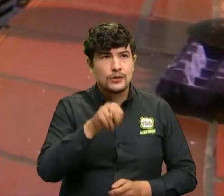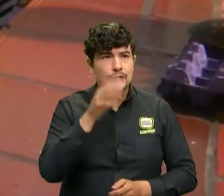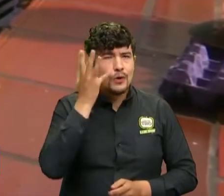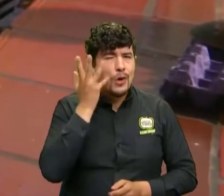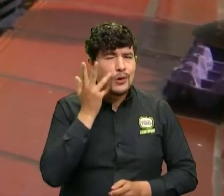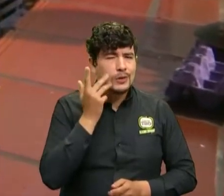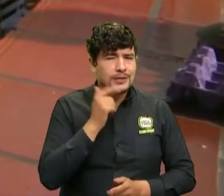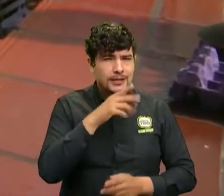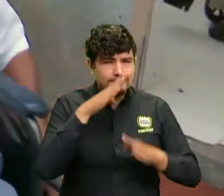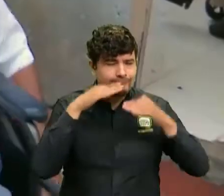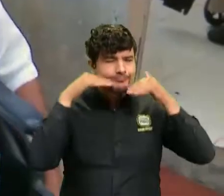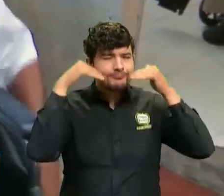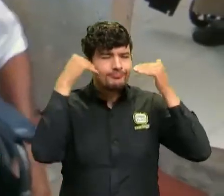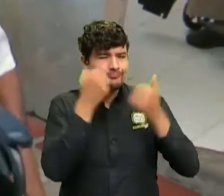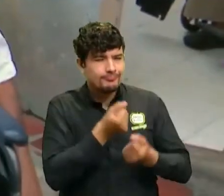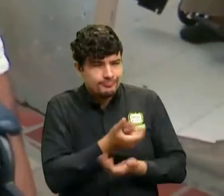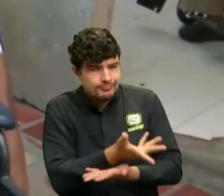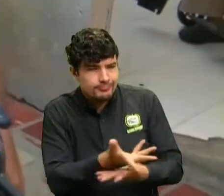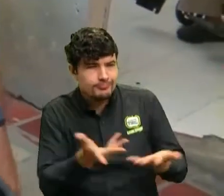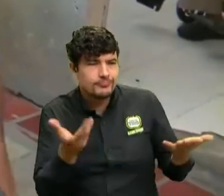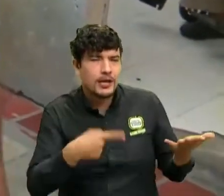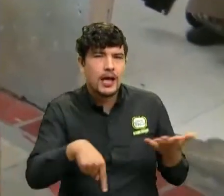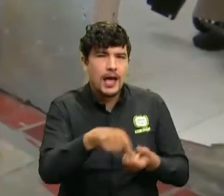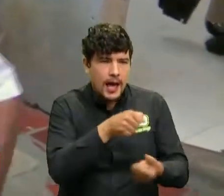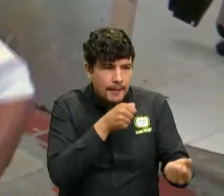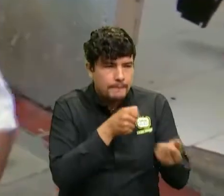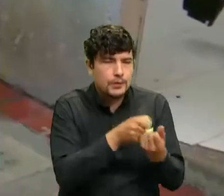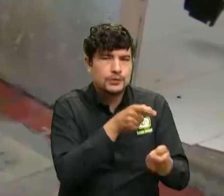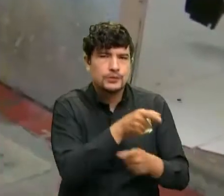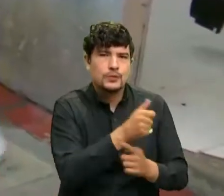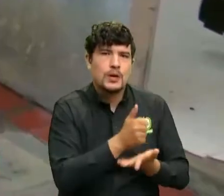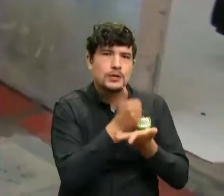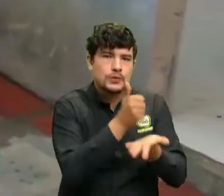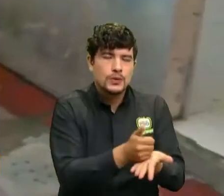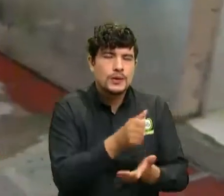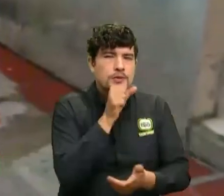alegra los corazones de las personas que están refugiadas en esta fundación ubicada en Cúcuta.